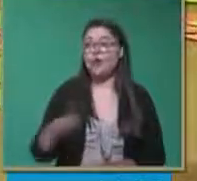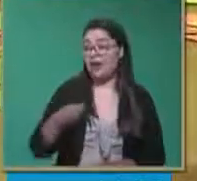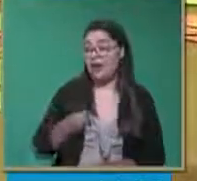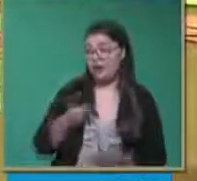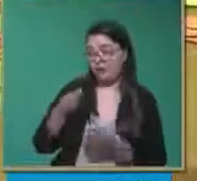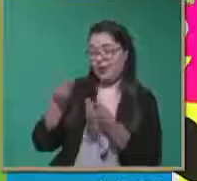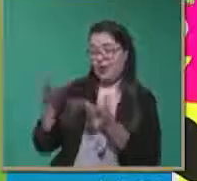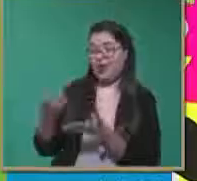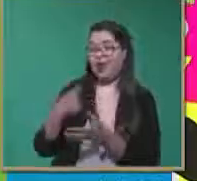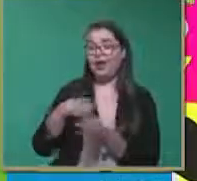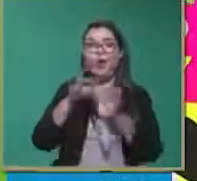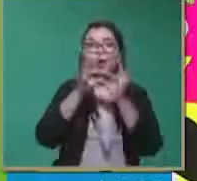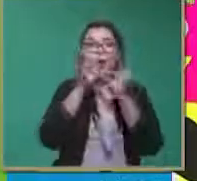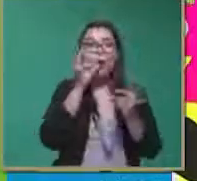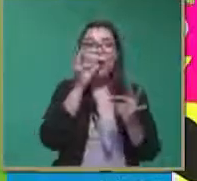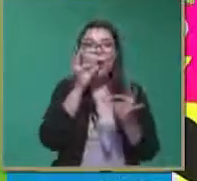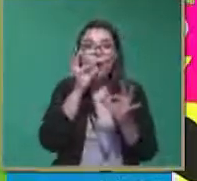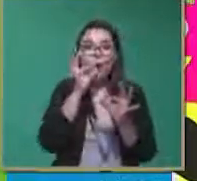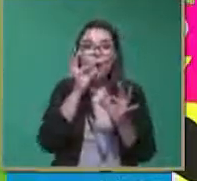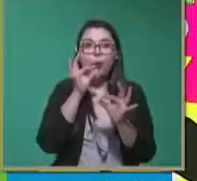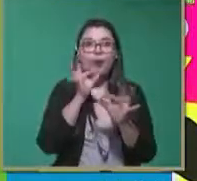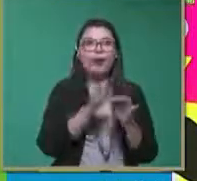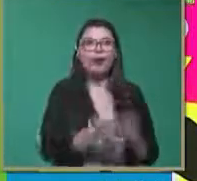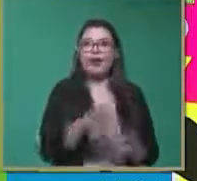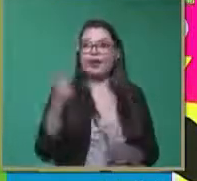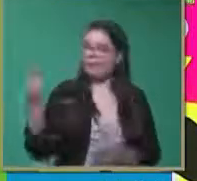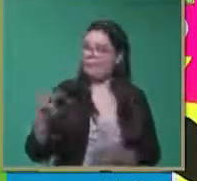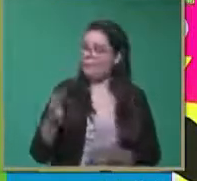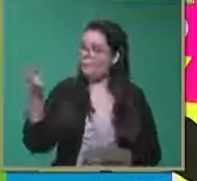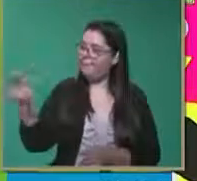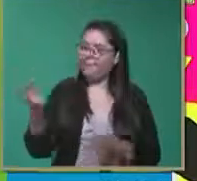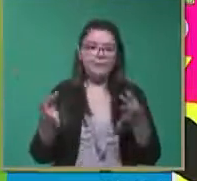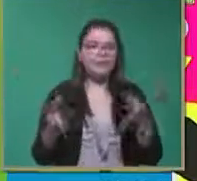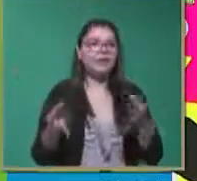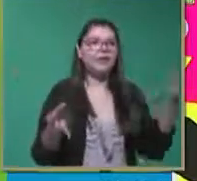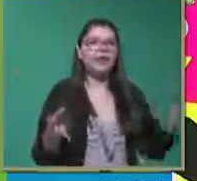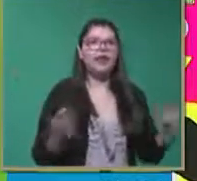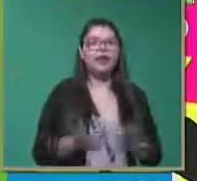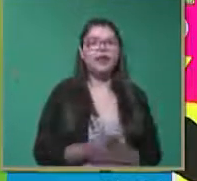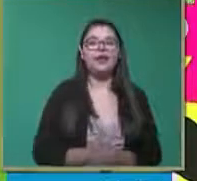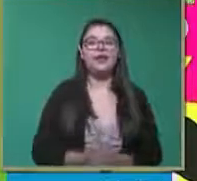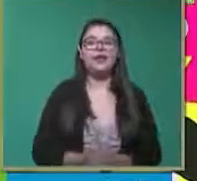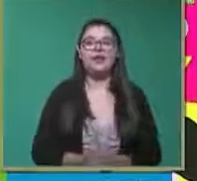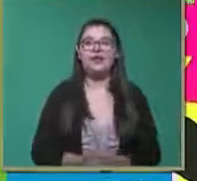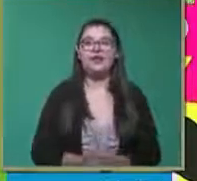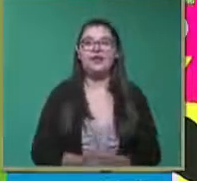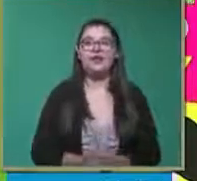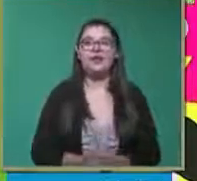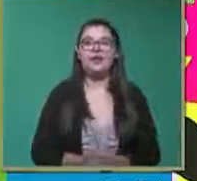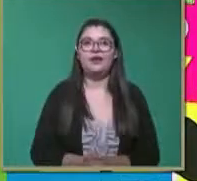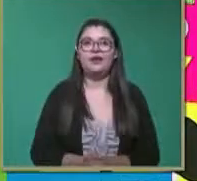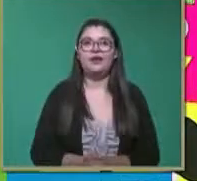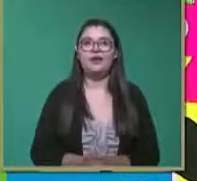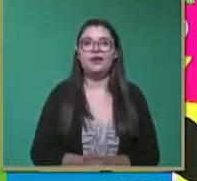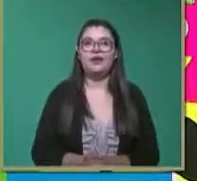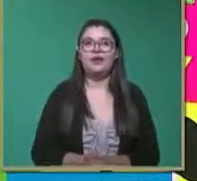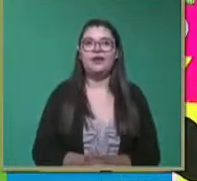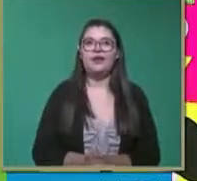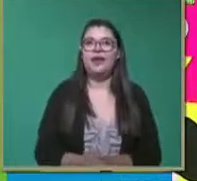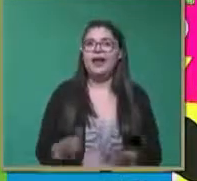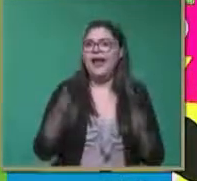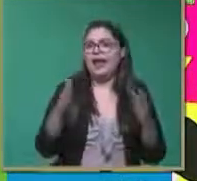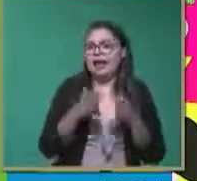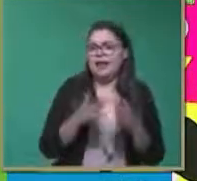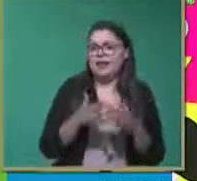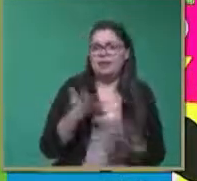para ti y uno para ti, maestra. Gracias, maestra. Pero como cada quien ya tiene su color, en caso de que en casa no tengas colores de papeles, pues